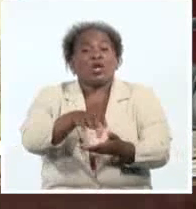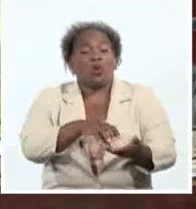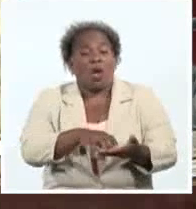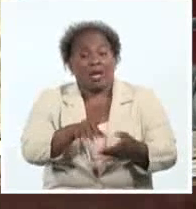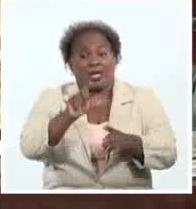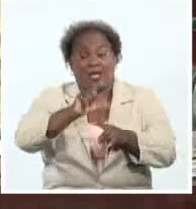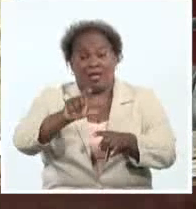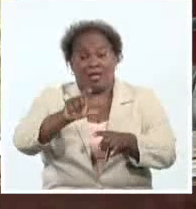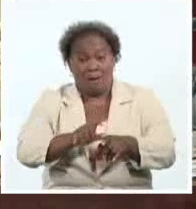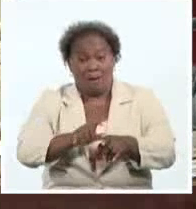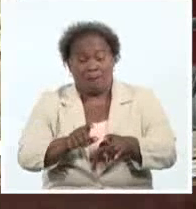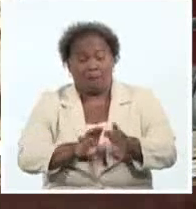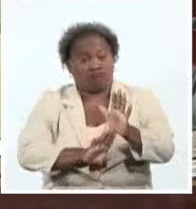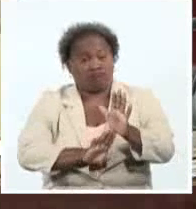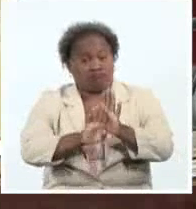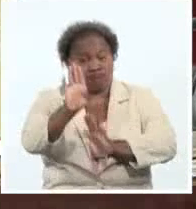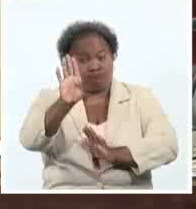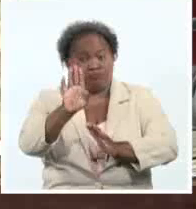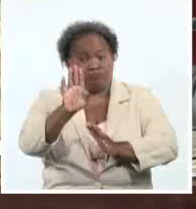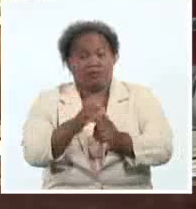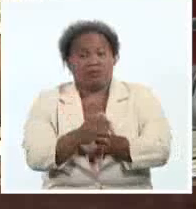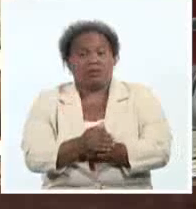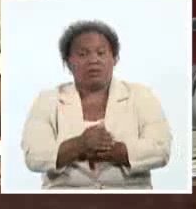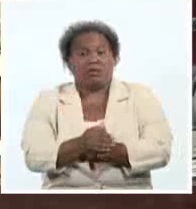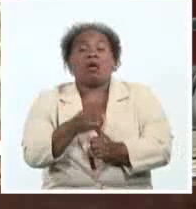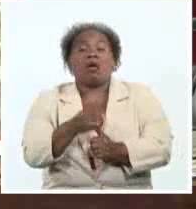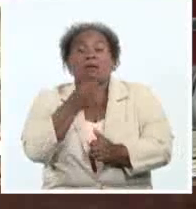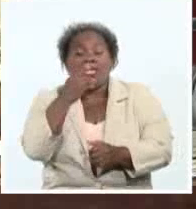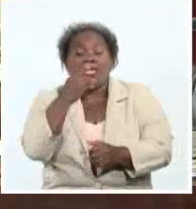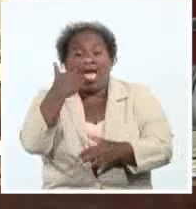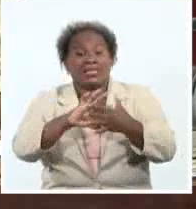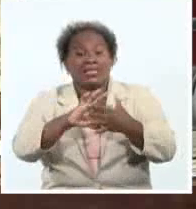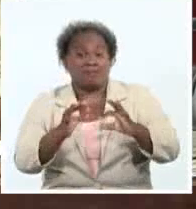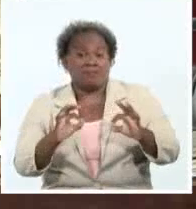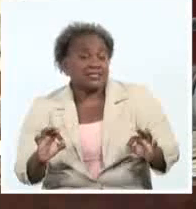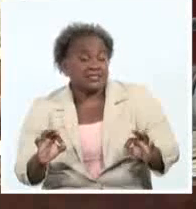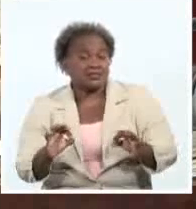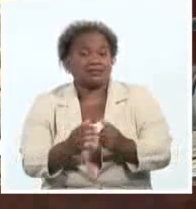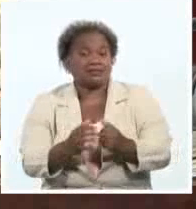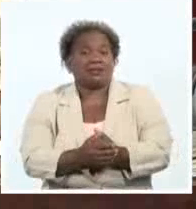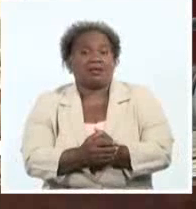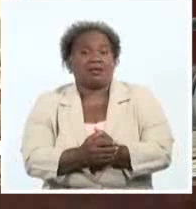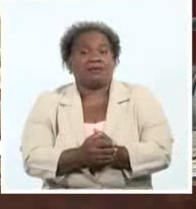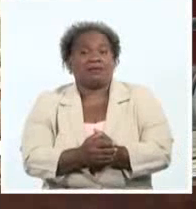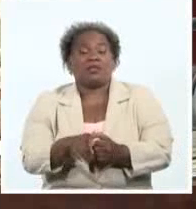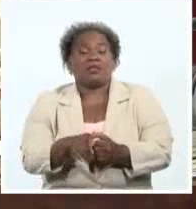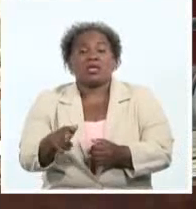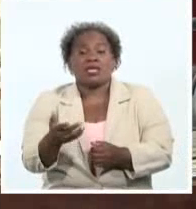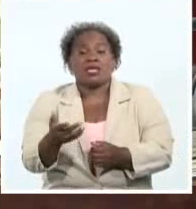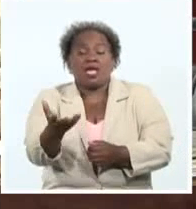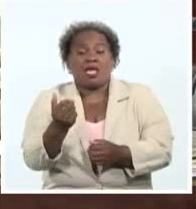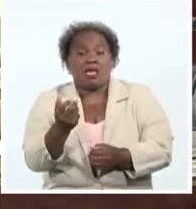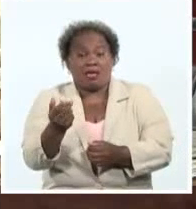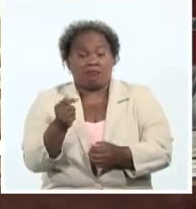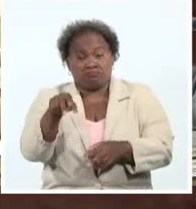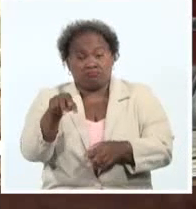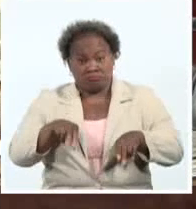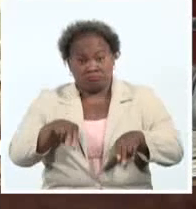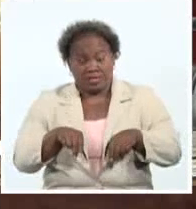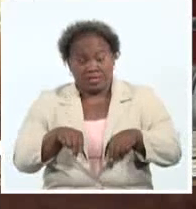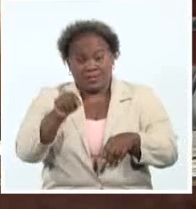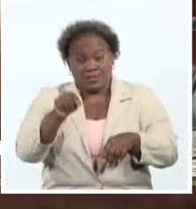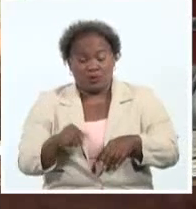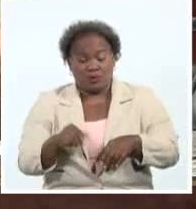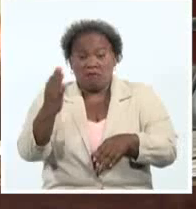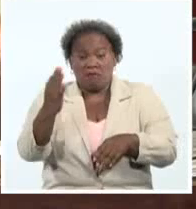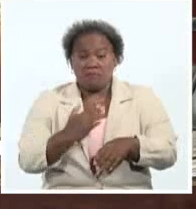es mejor, dígase Artemisa, por ejemplo, que recepciona mucha migración de otros territorios,